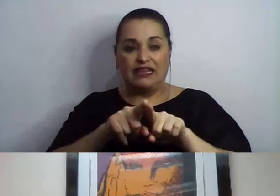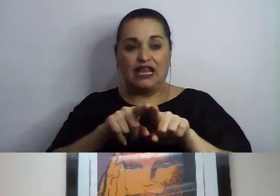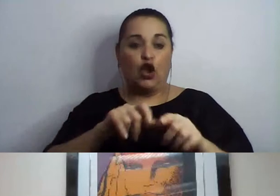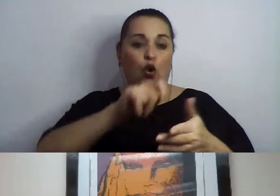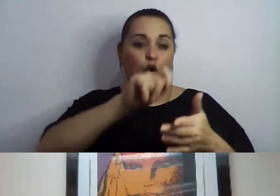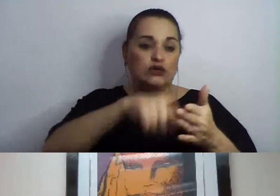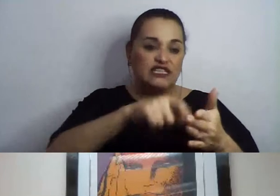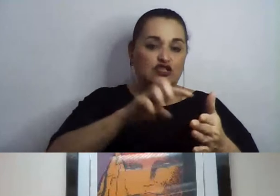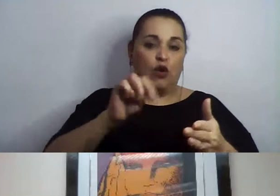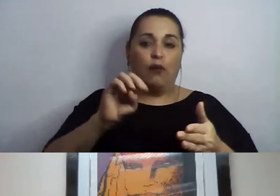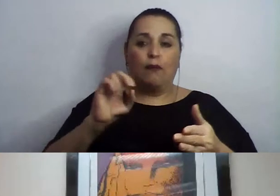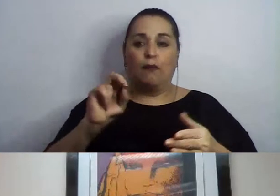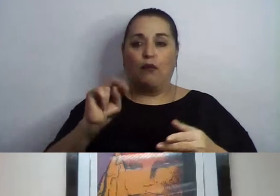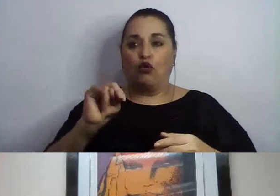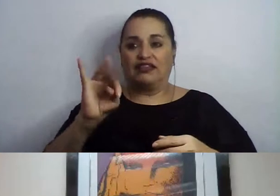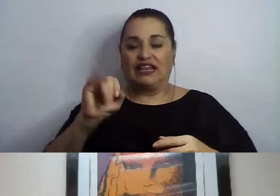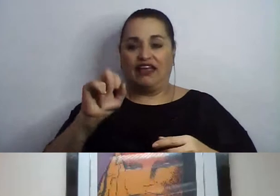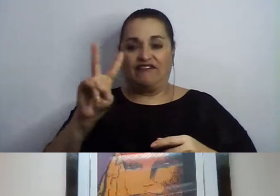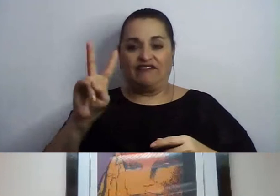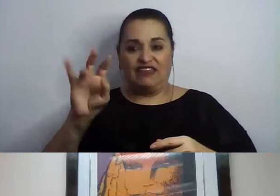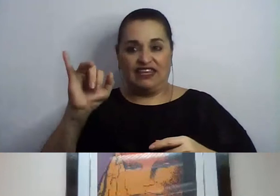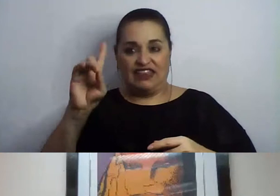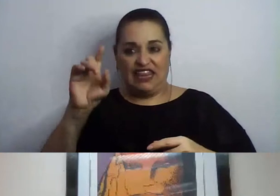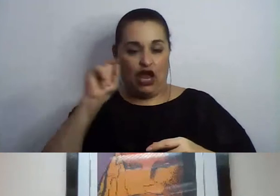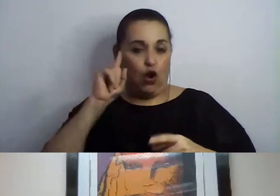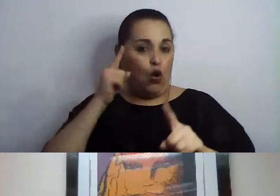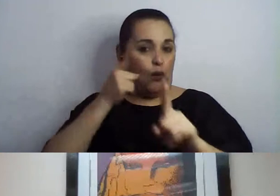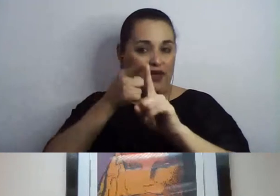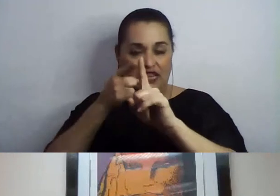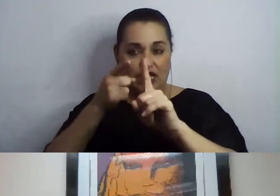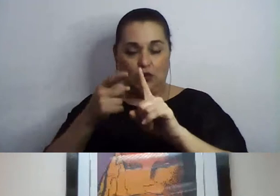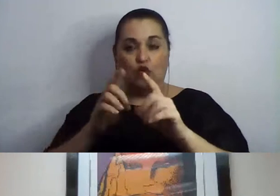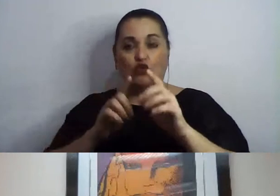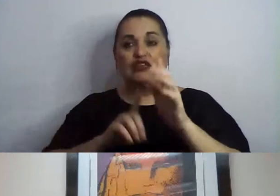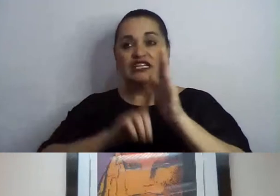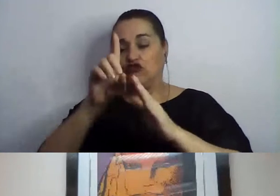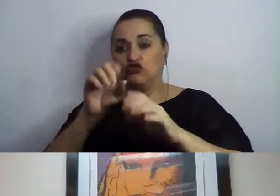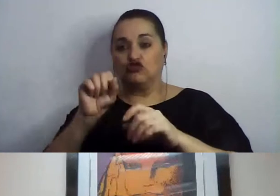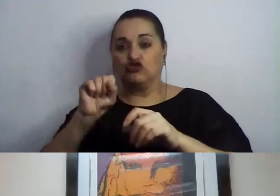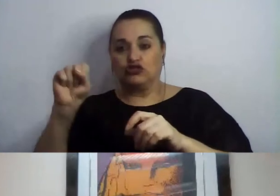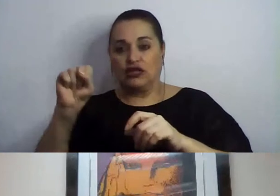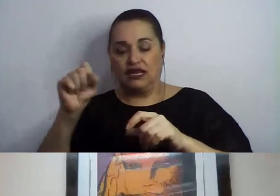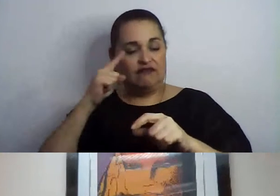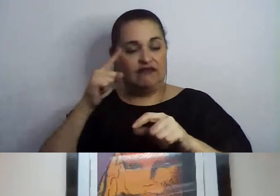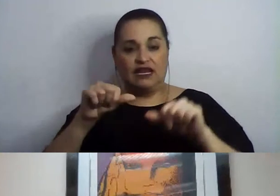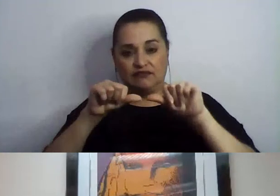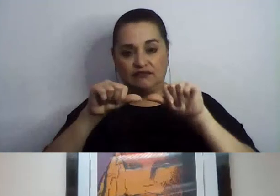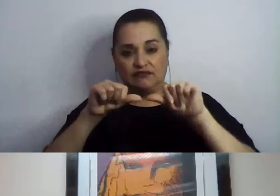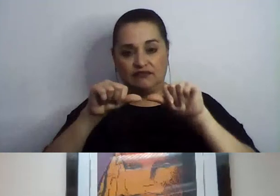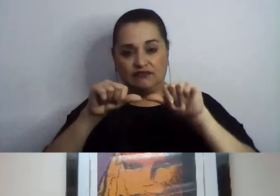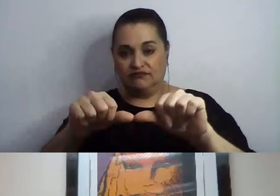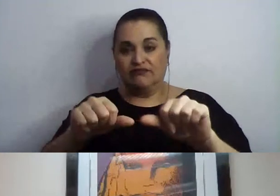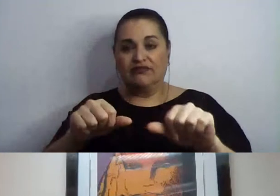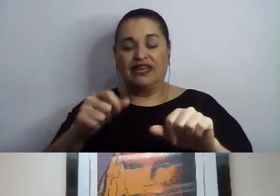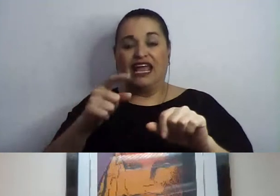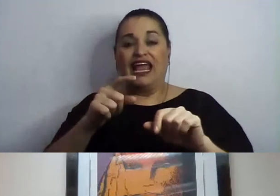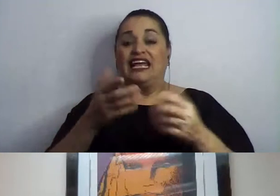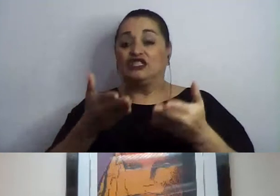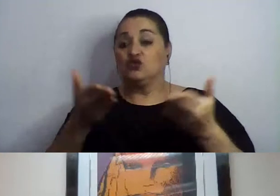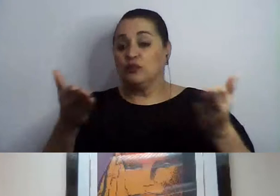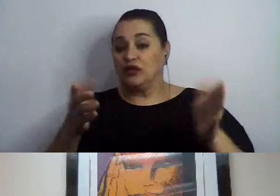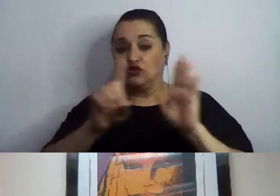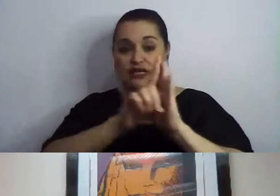en el capítulo obviamente de población indígena entre los objetivos de desarrollo sostenible y entre y entre los instrumentos de